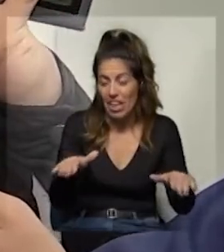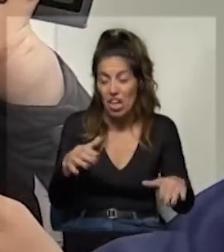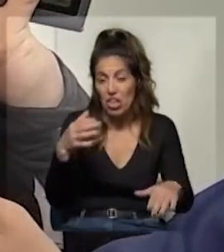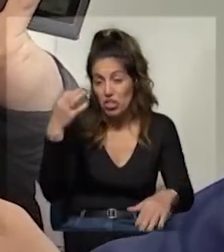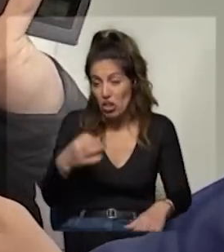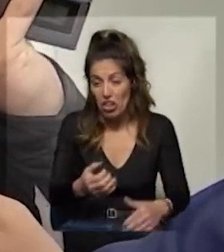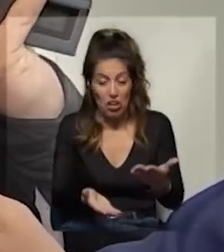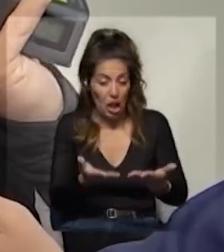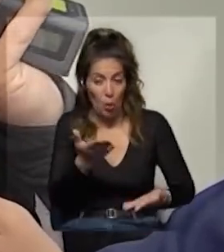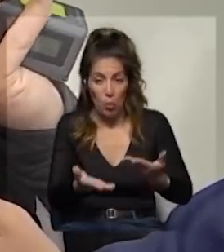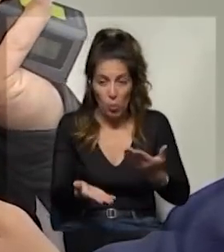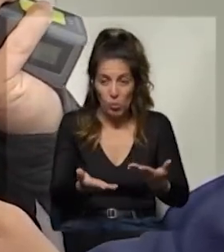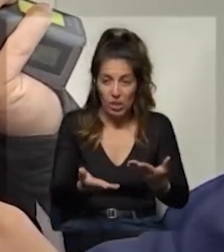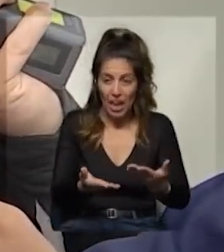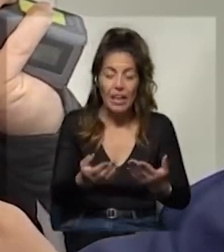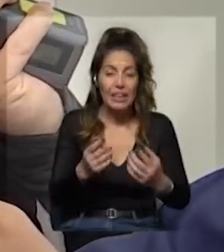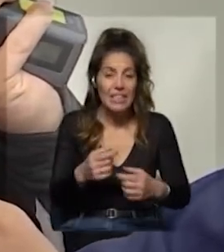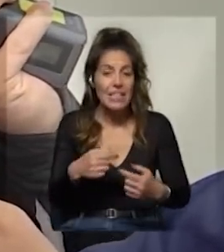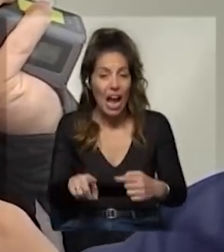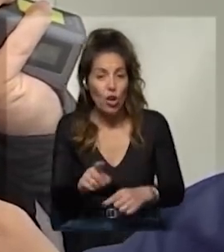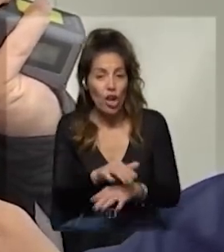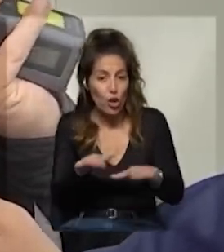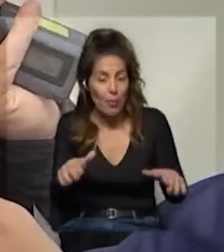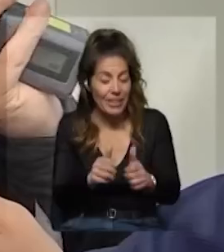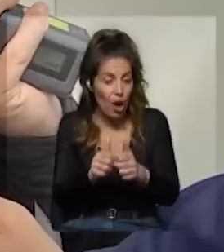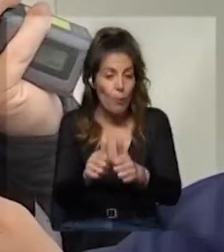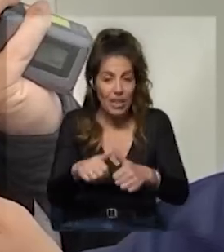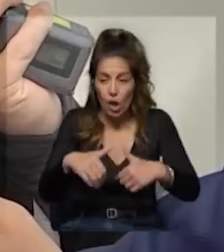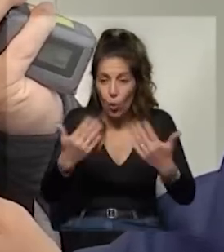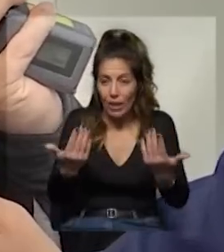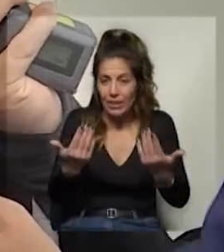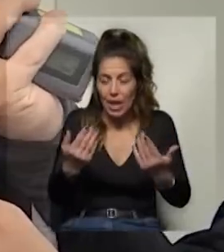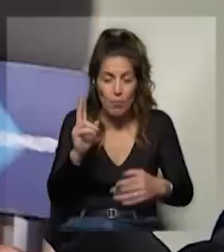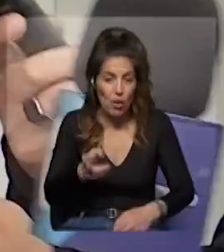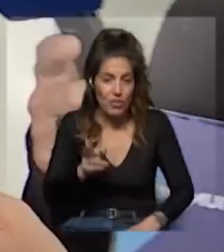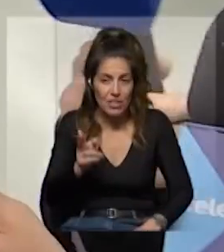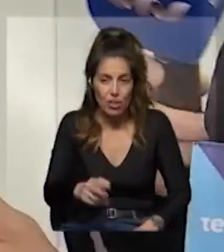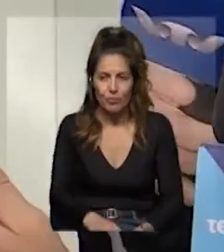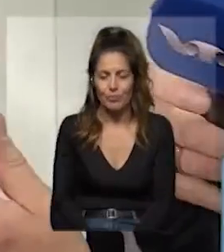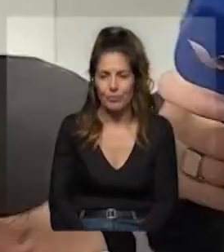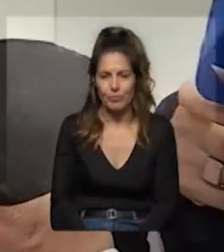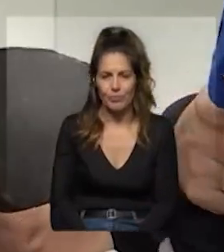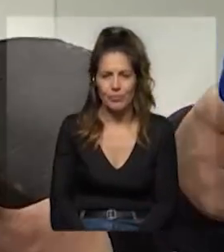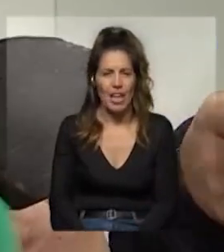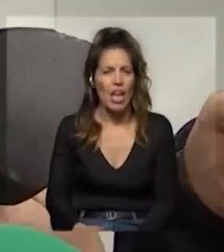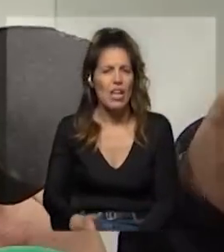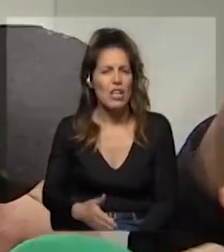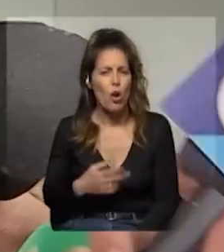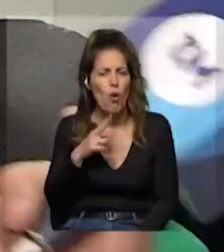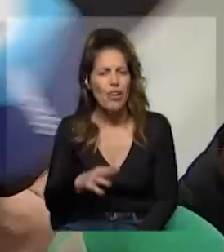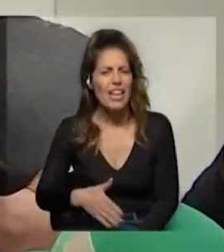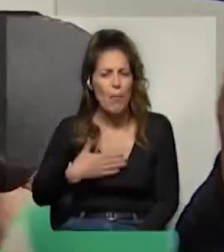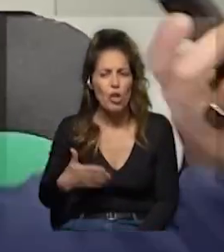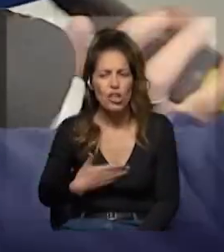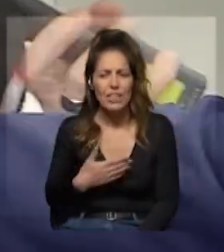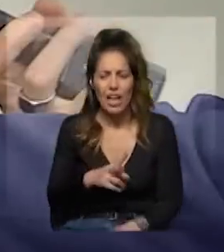es una cosa justa y que es algo que normalmente acompaña cualquier tipo de inhibición fueron inmediatas las protestas de los fiscales cómo